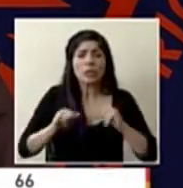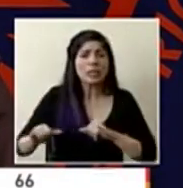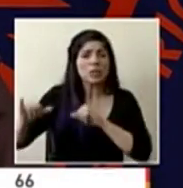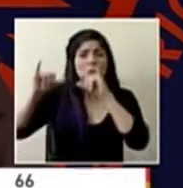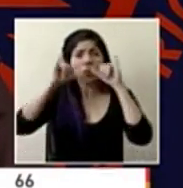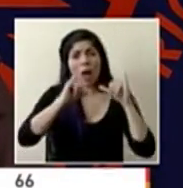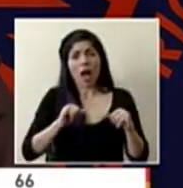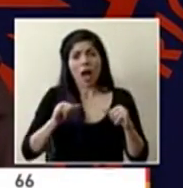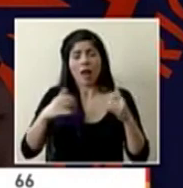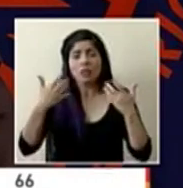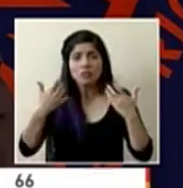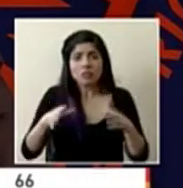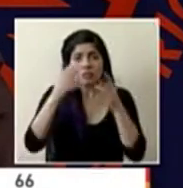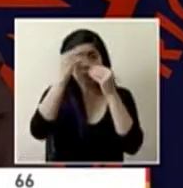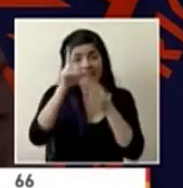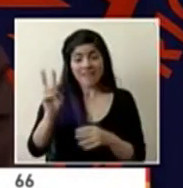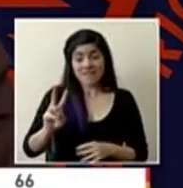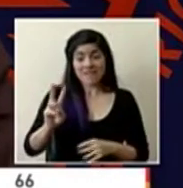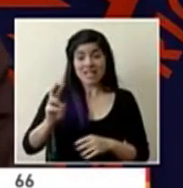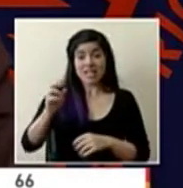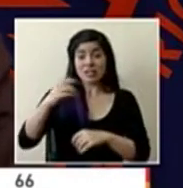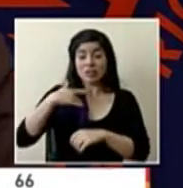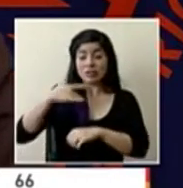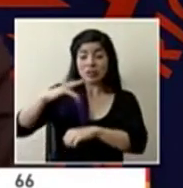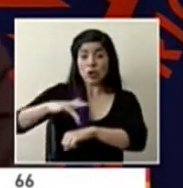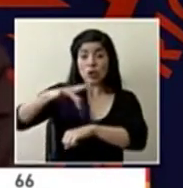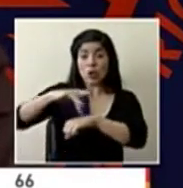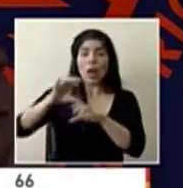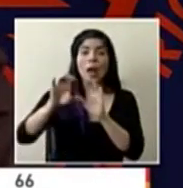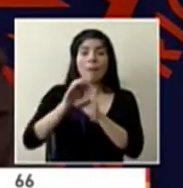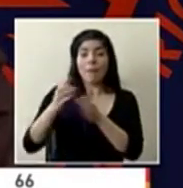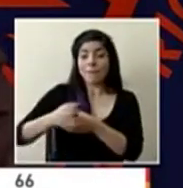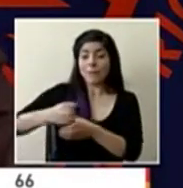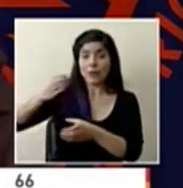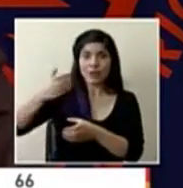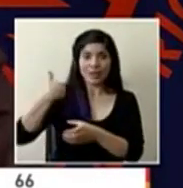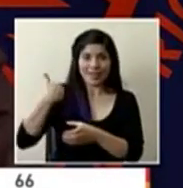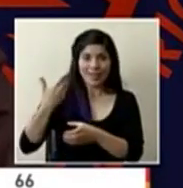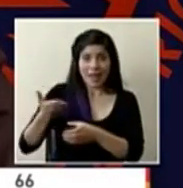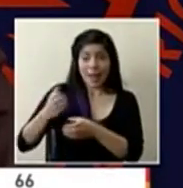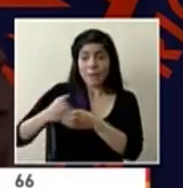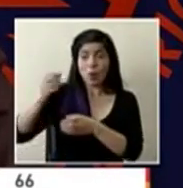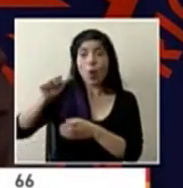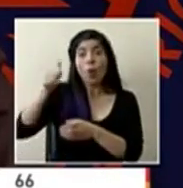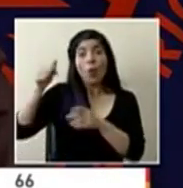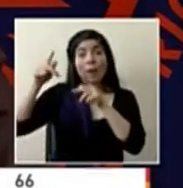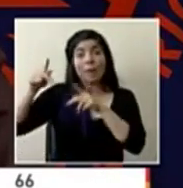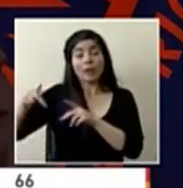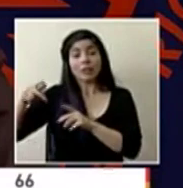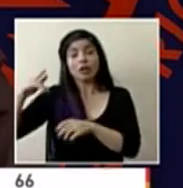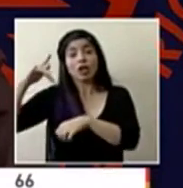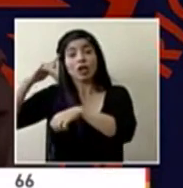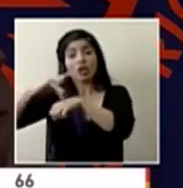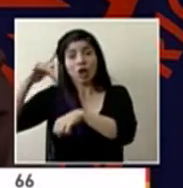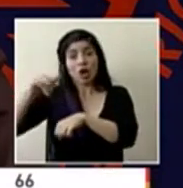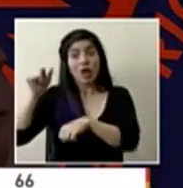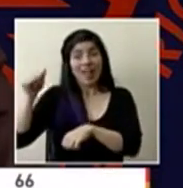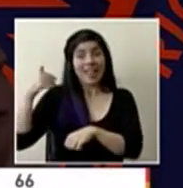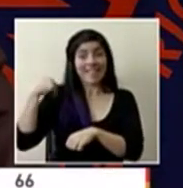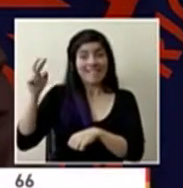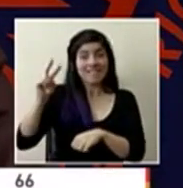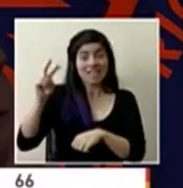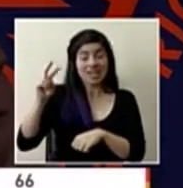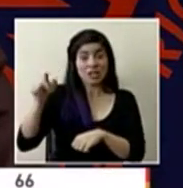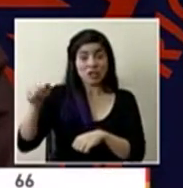Porque ya hemos dicho que el virus, cuando tocamos un objeto, si esta botella que yo tengo acá, alguien la tocó y estaba con el virus